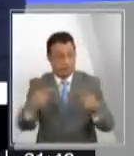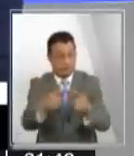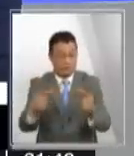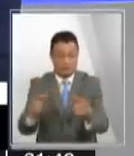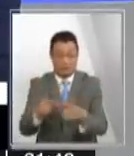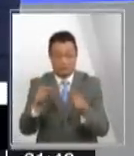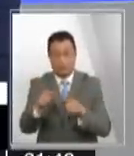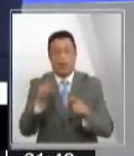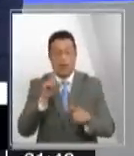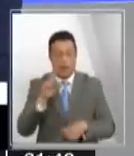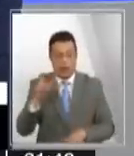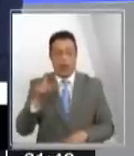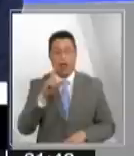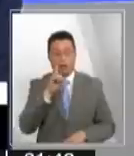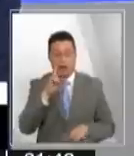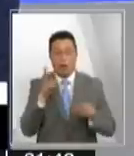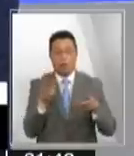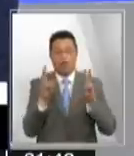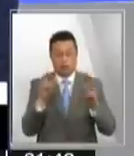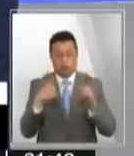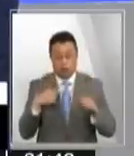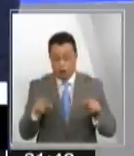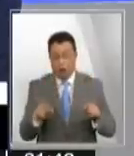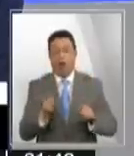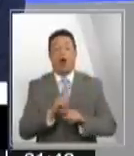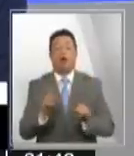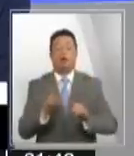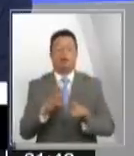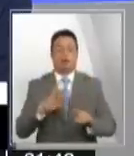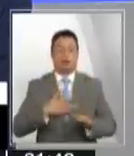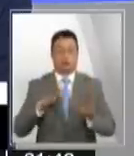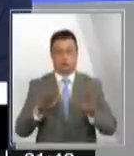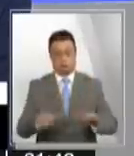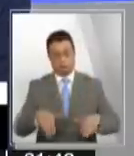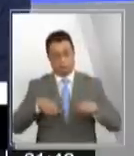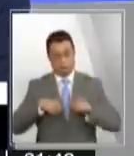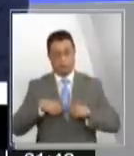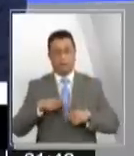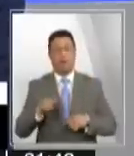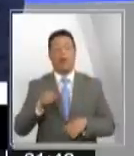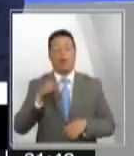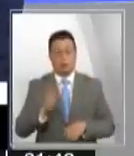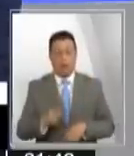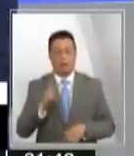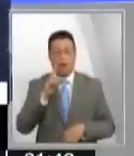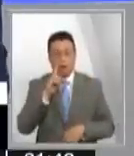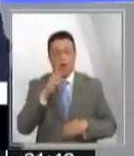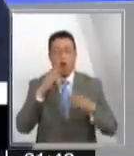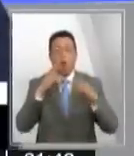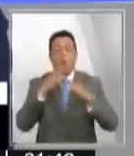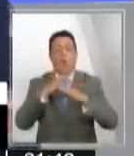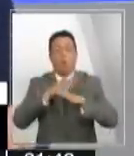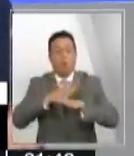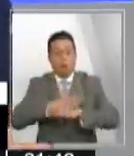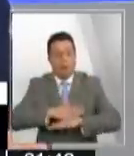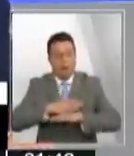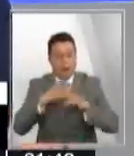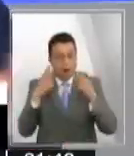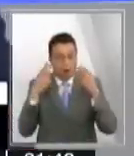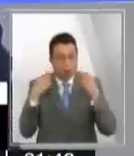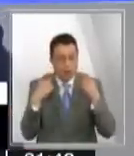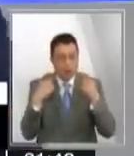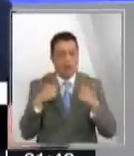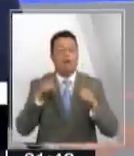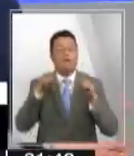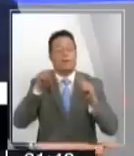la posibilidad de inhabilitarse y debía haber tenido la humildad de haber dicho a lo menos,